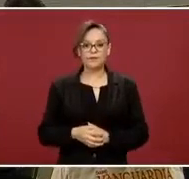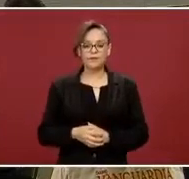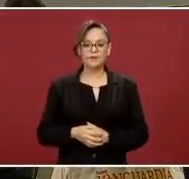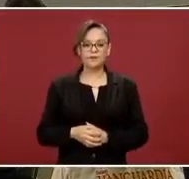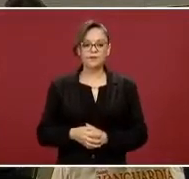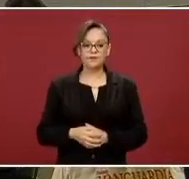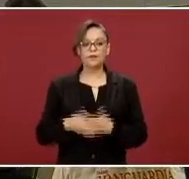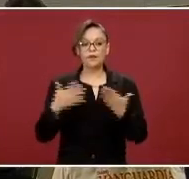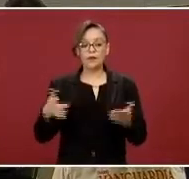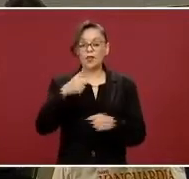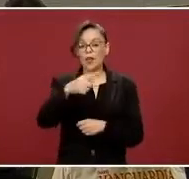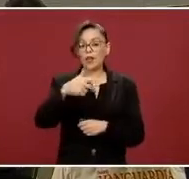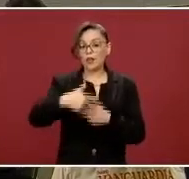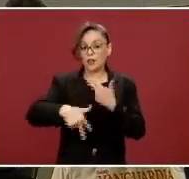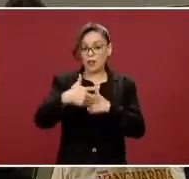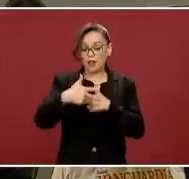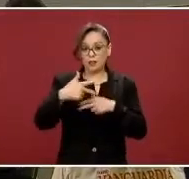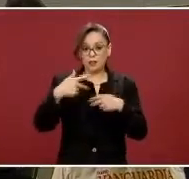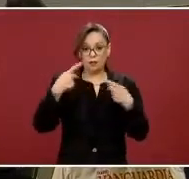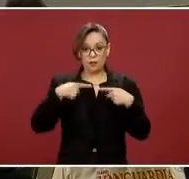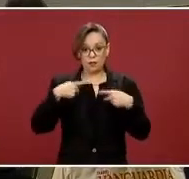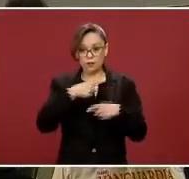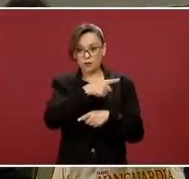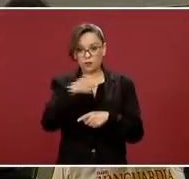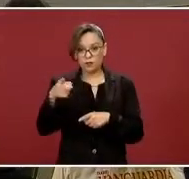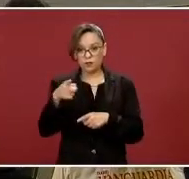les anuncio, también lo había pedido Alejandro,